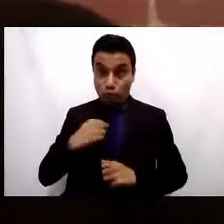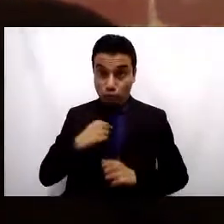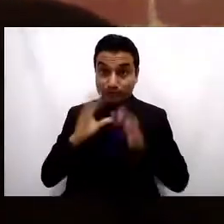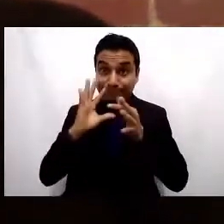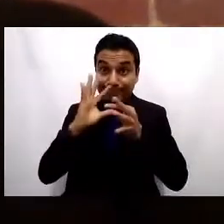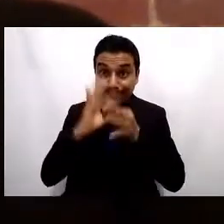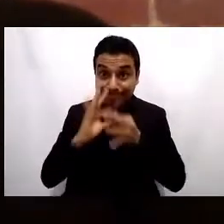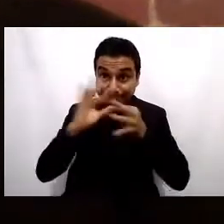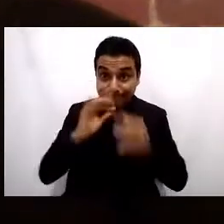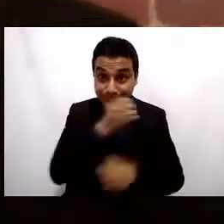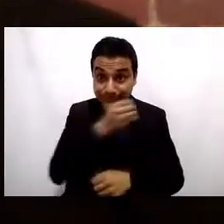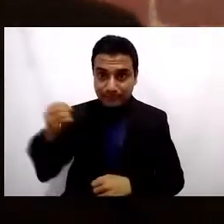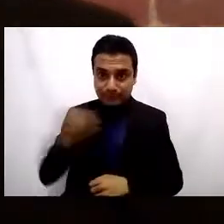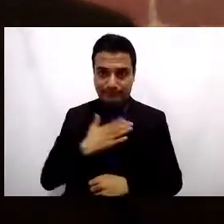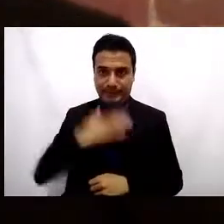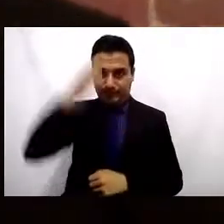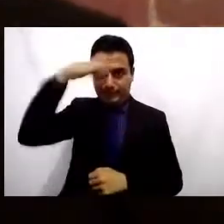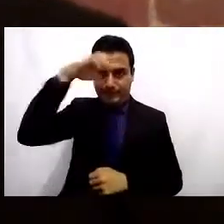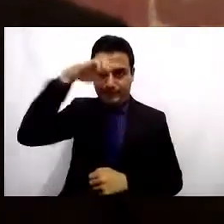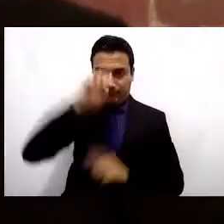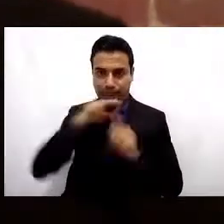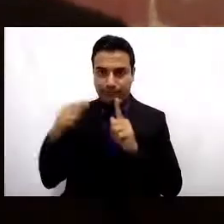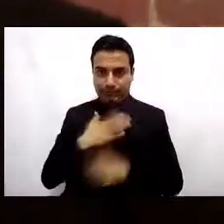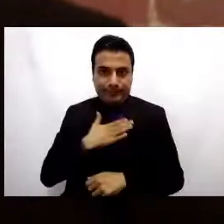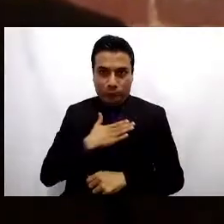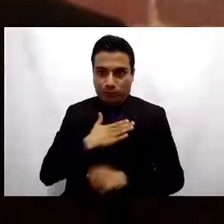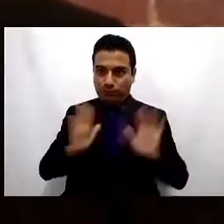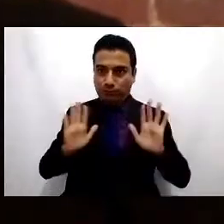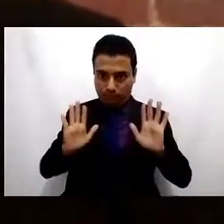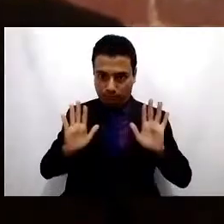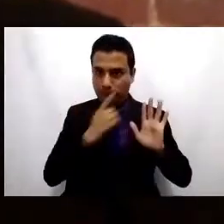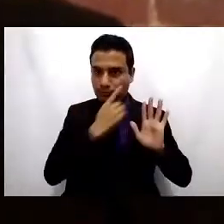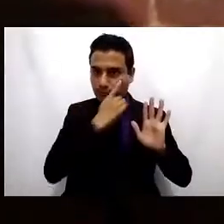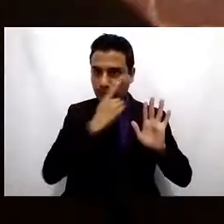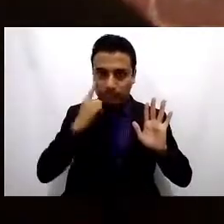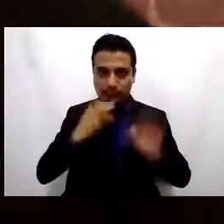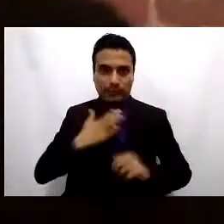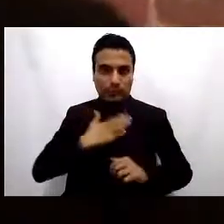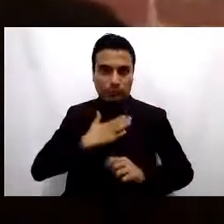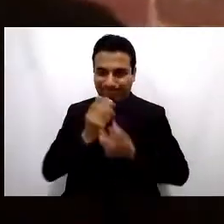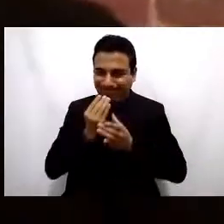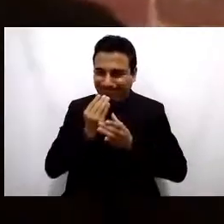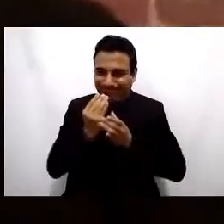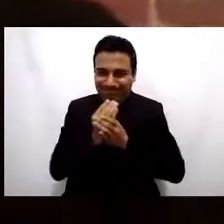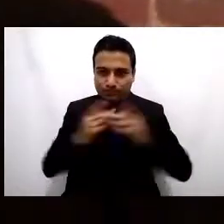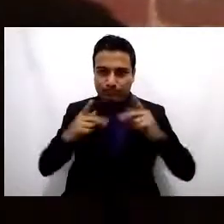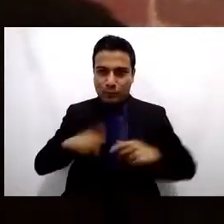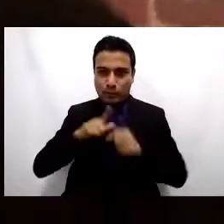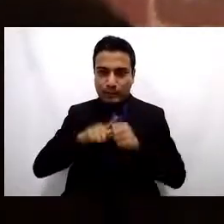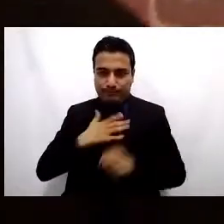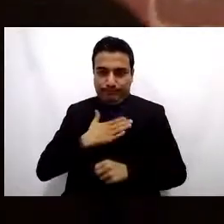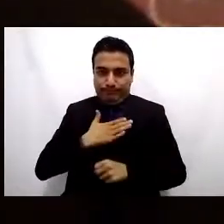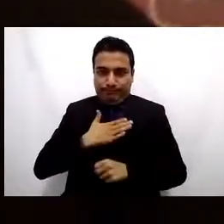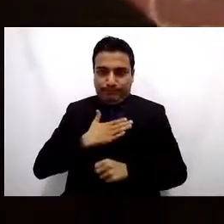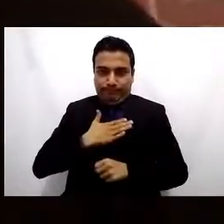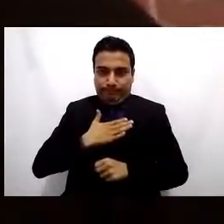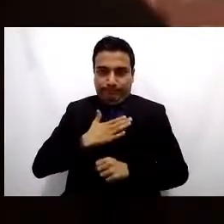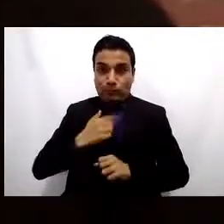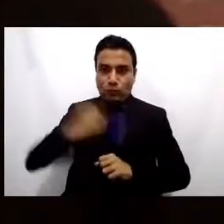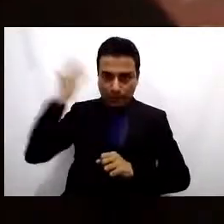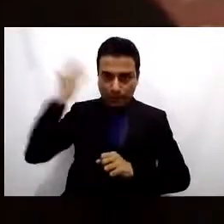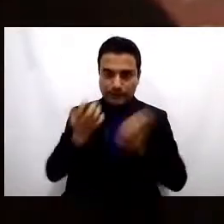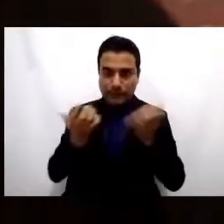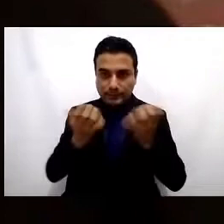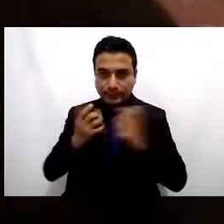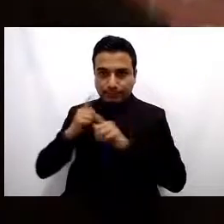en mi propia experiencia. Es un acto subjetivo de recorrido sobre las cosas que hice y sobre las